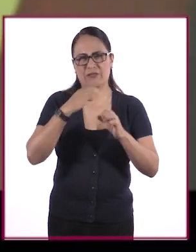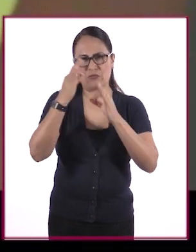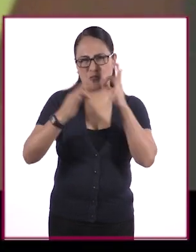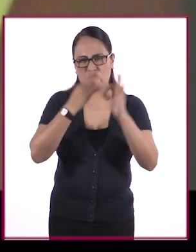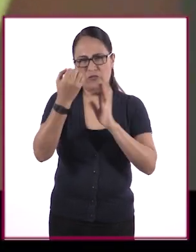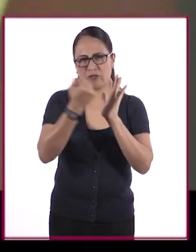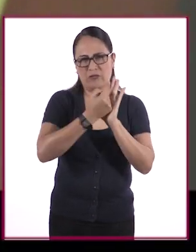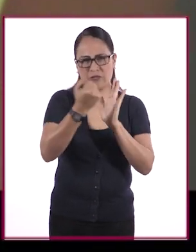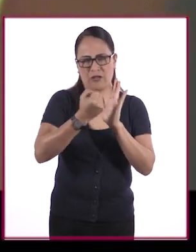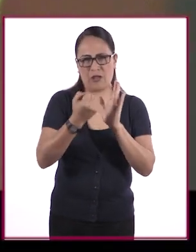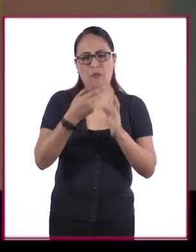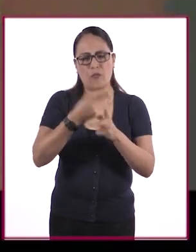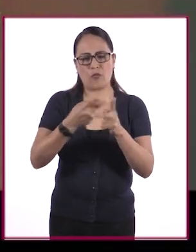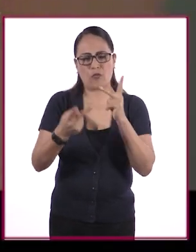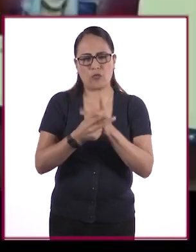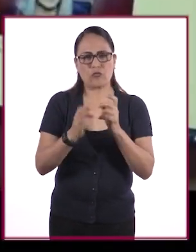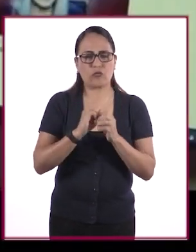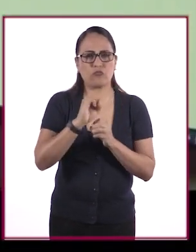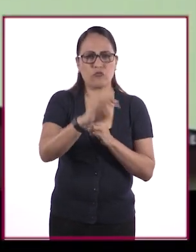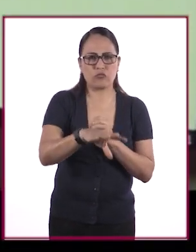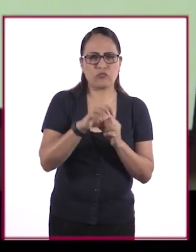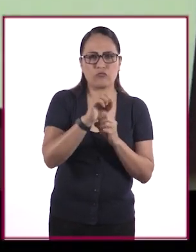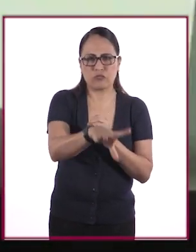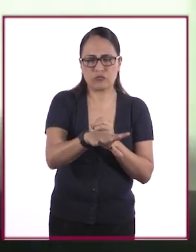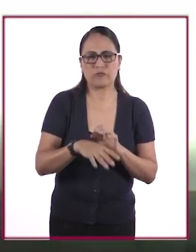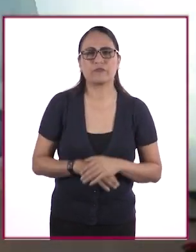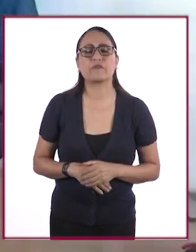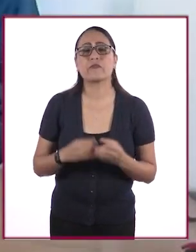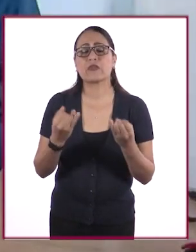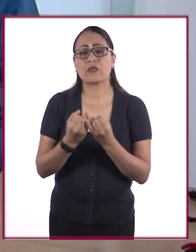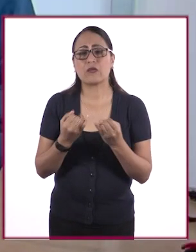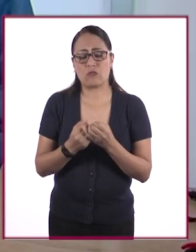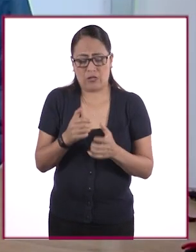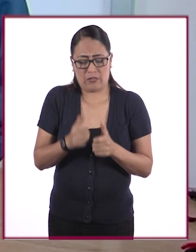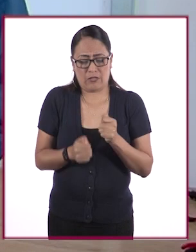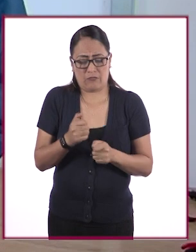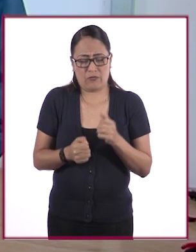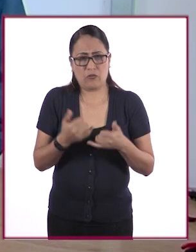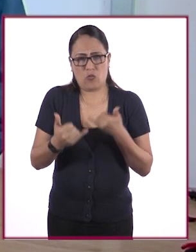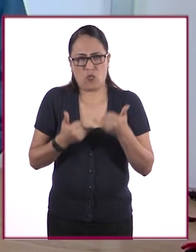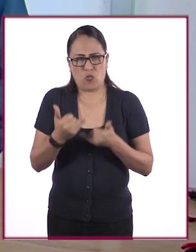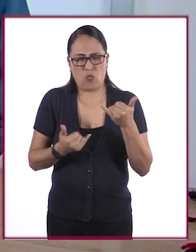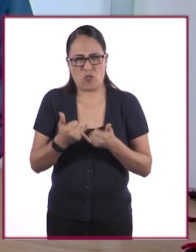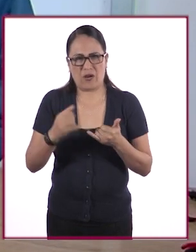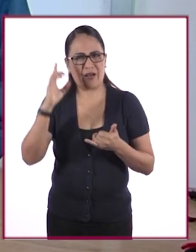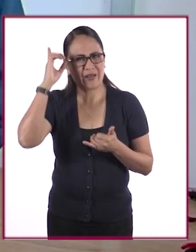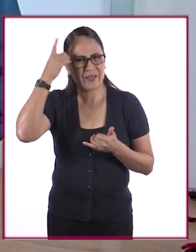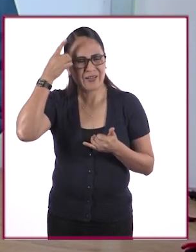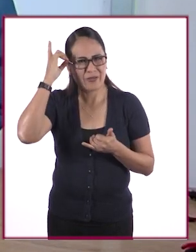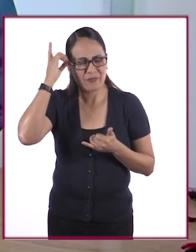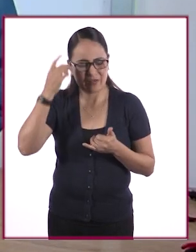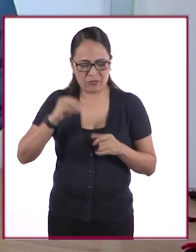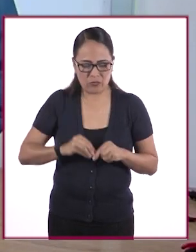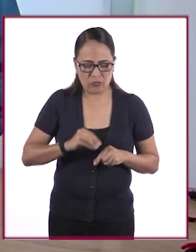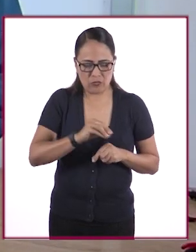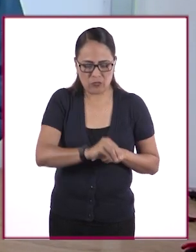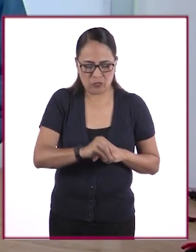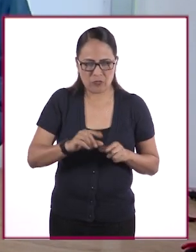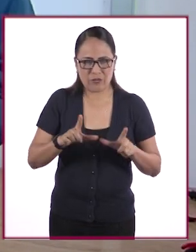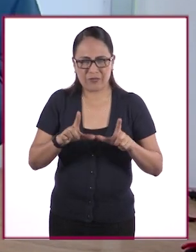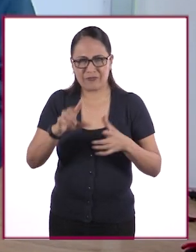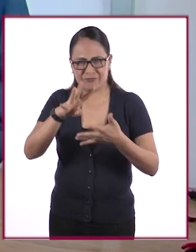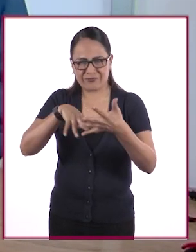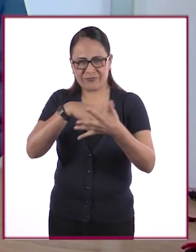para venderte productos. Cuando en tu teléfono celular juegas ajedrez, hay un sistema